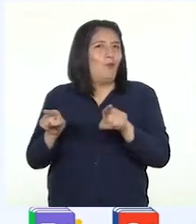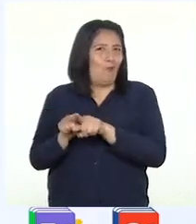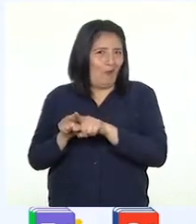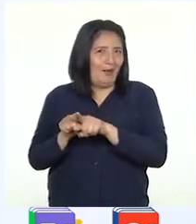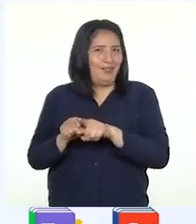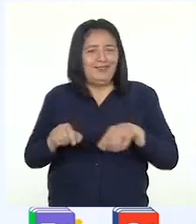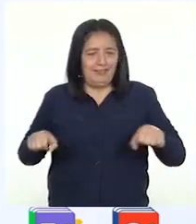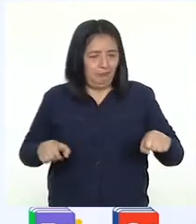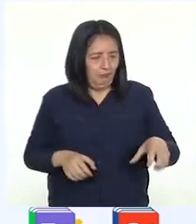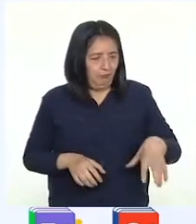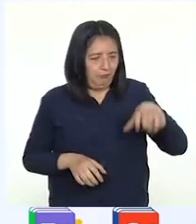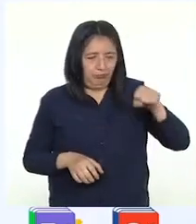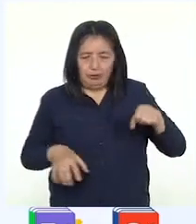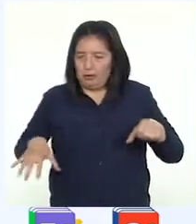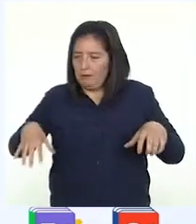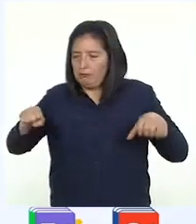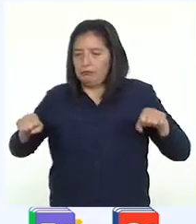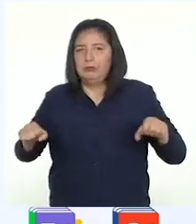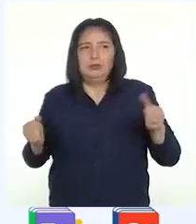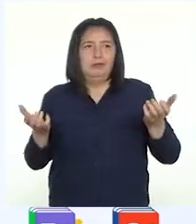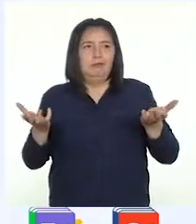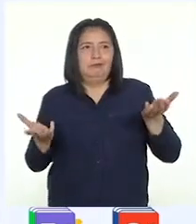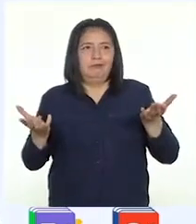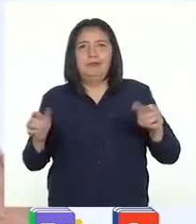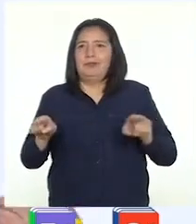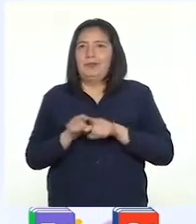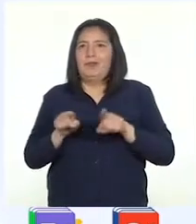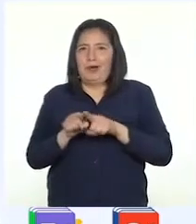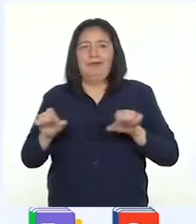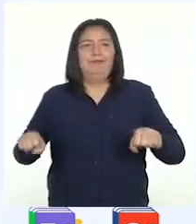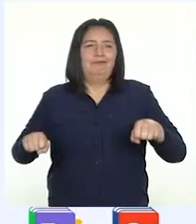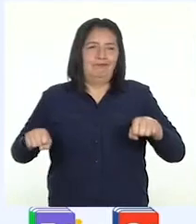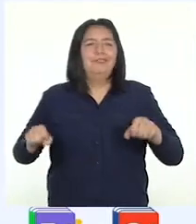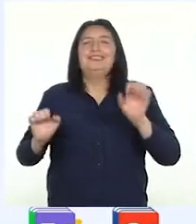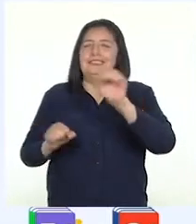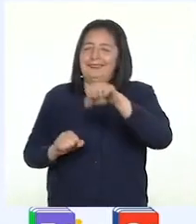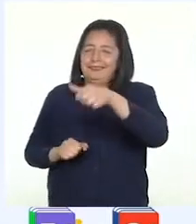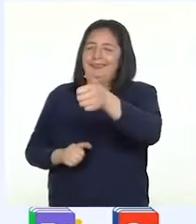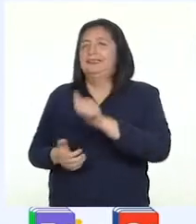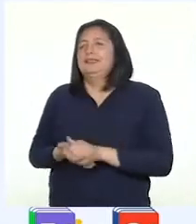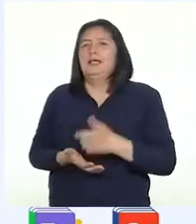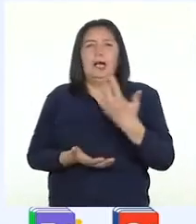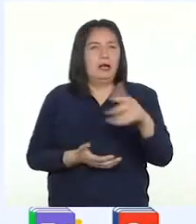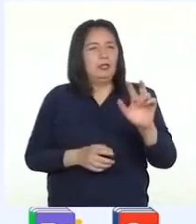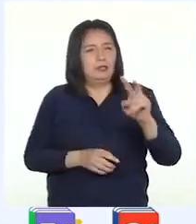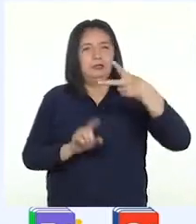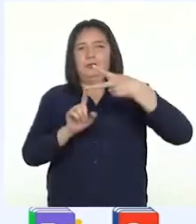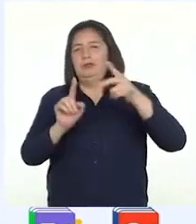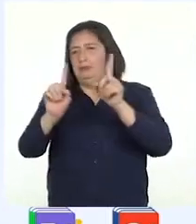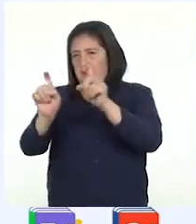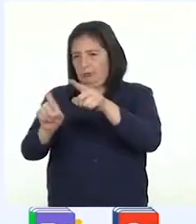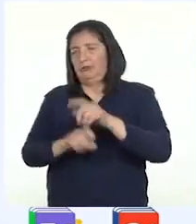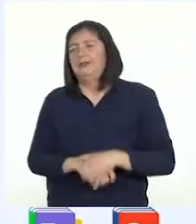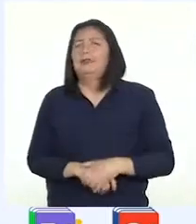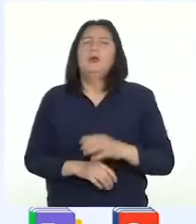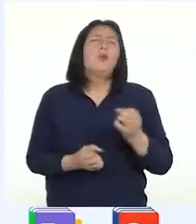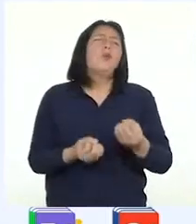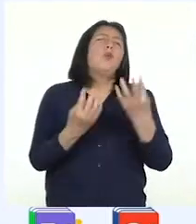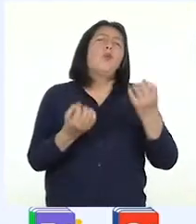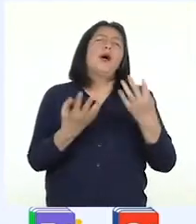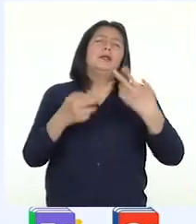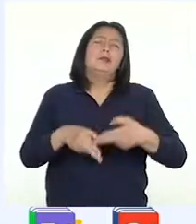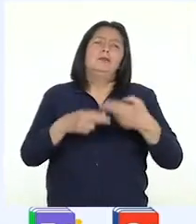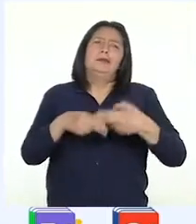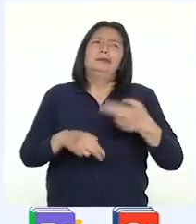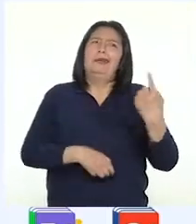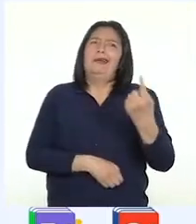de carga de ambos lados y el equilibrio se ha mantenido. Por supuesto. Y ahora la segunda pregunta. ¿Cuánto